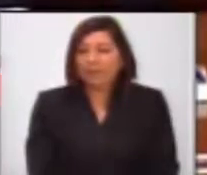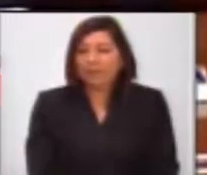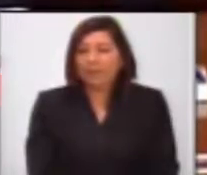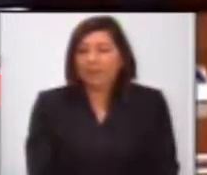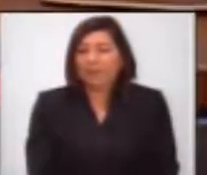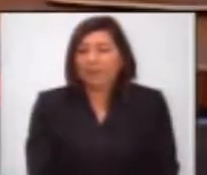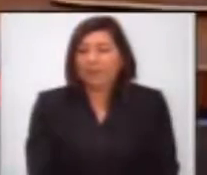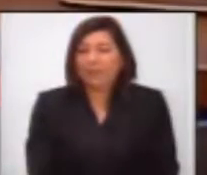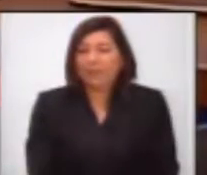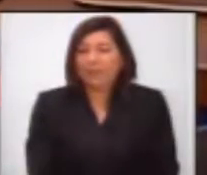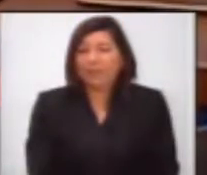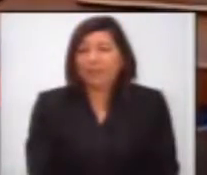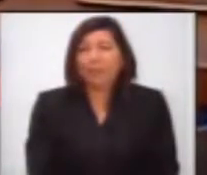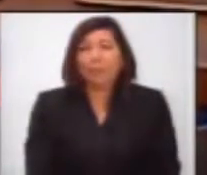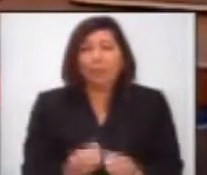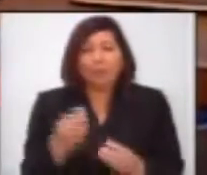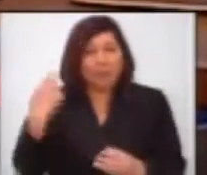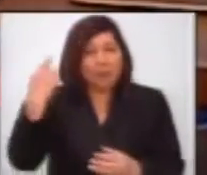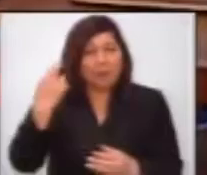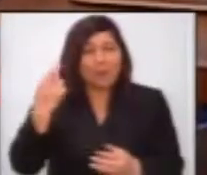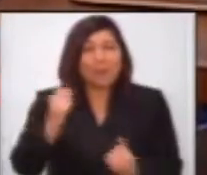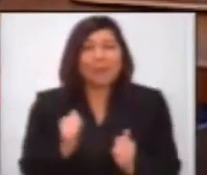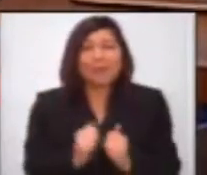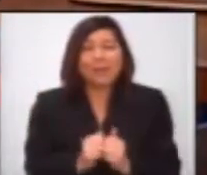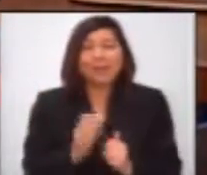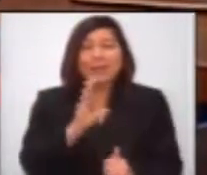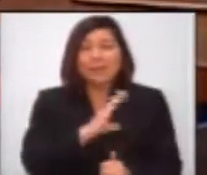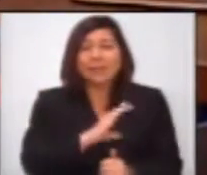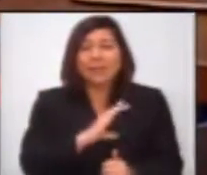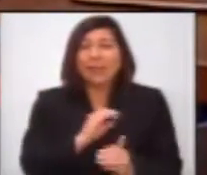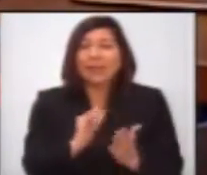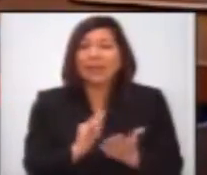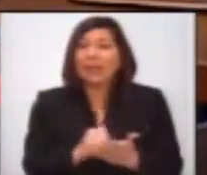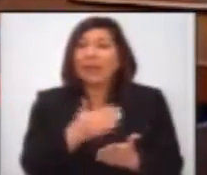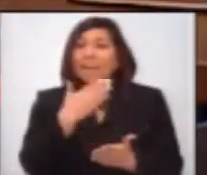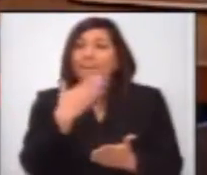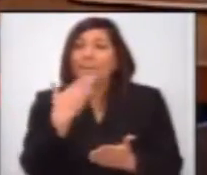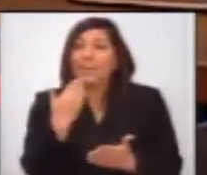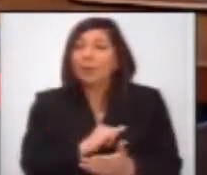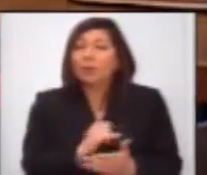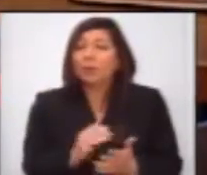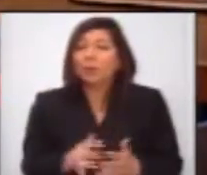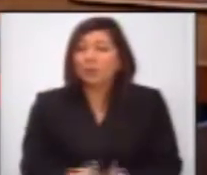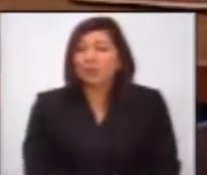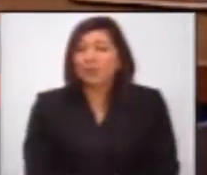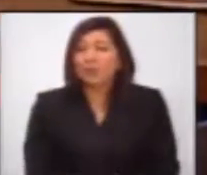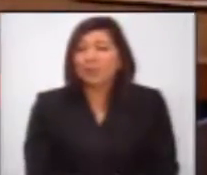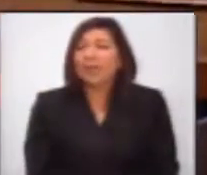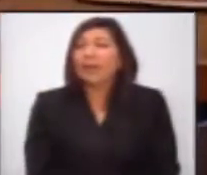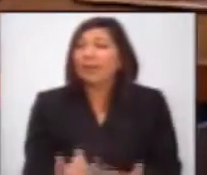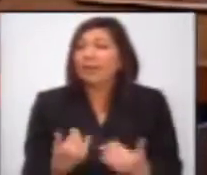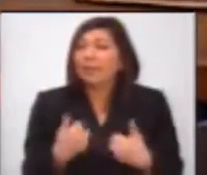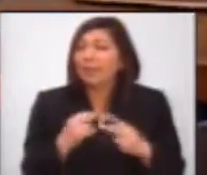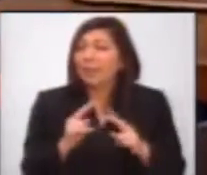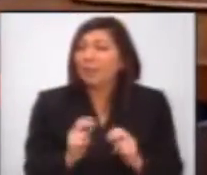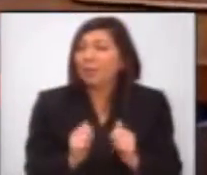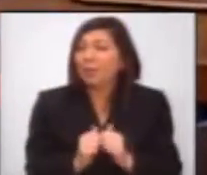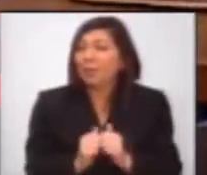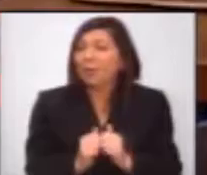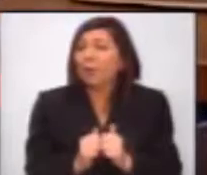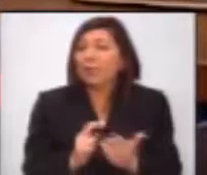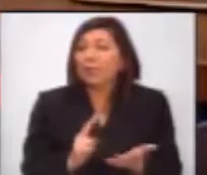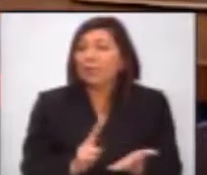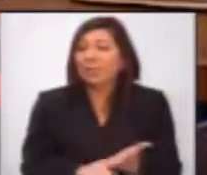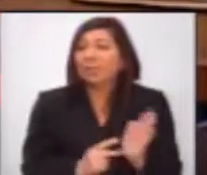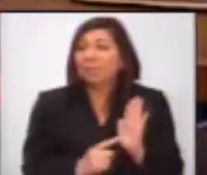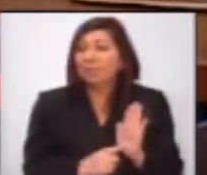Presidenta, para terminar, Acción Popular, consciente de que se debe mejorar las instituciones, sobre todo las que tienen que ver con el servicio